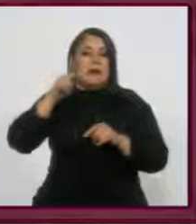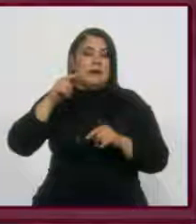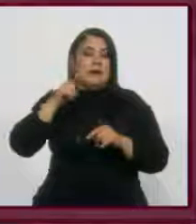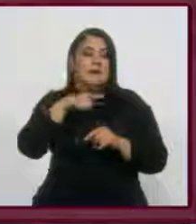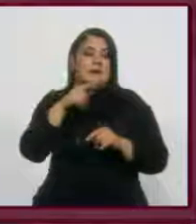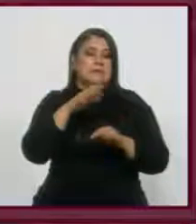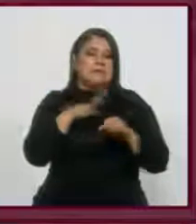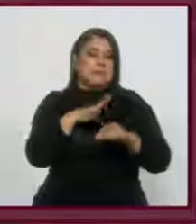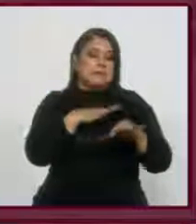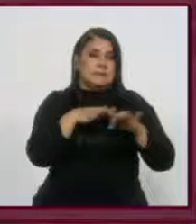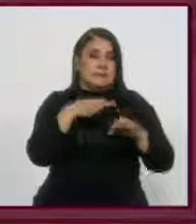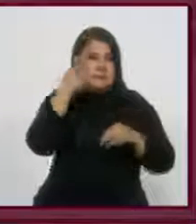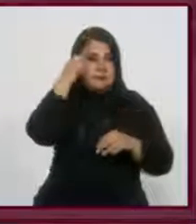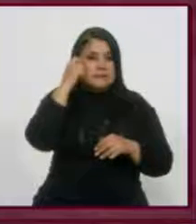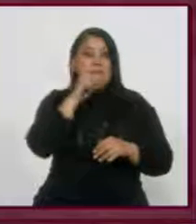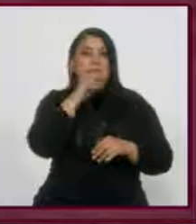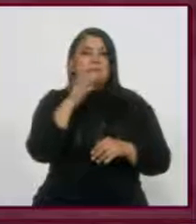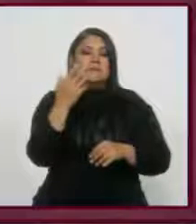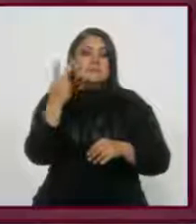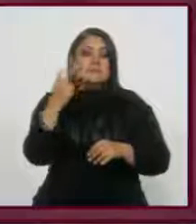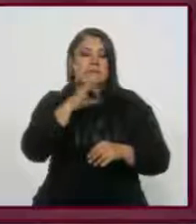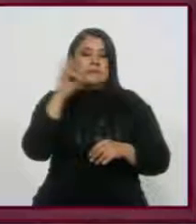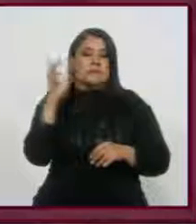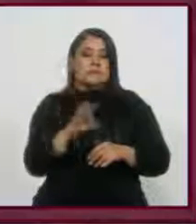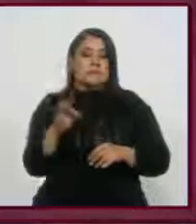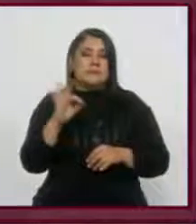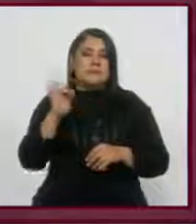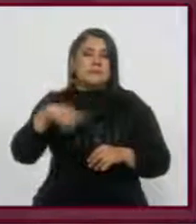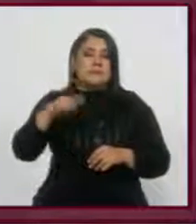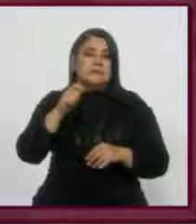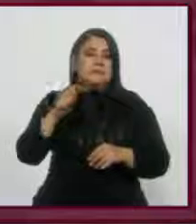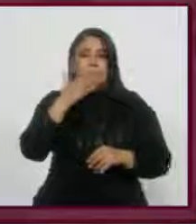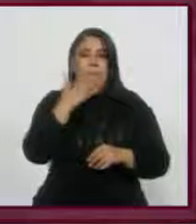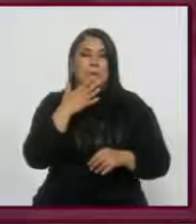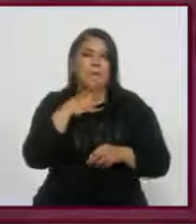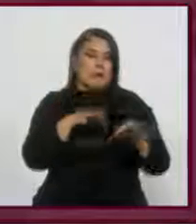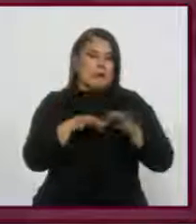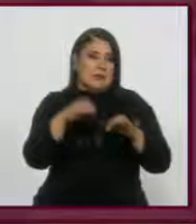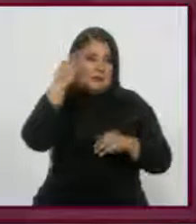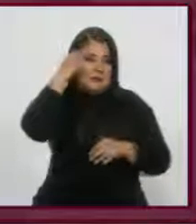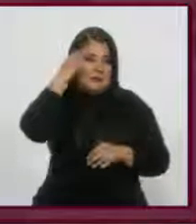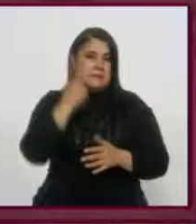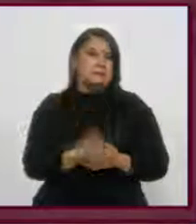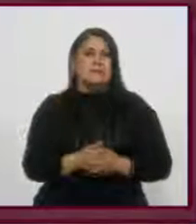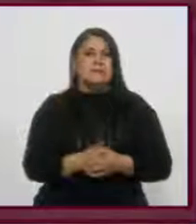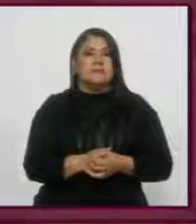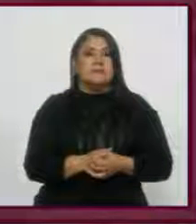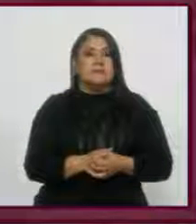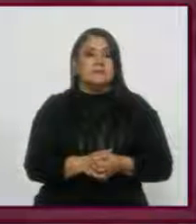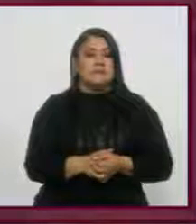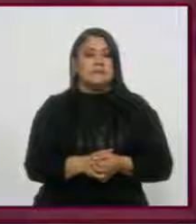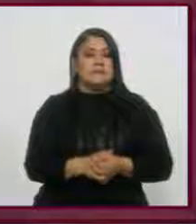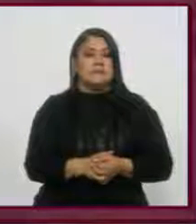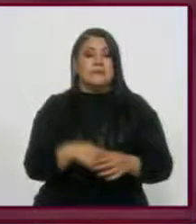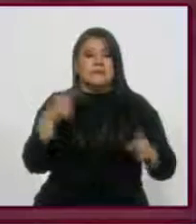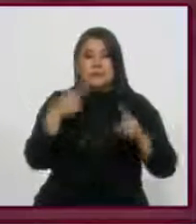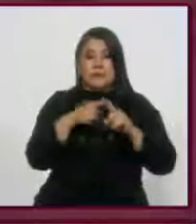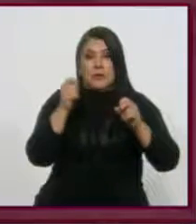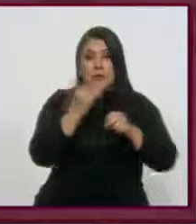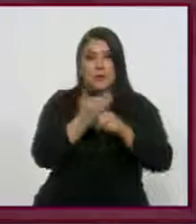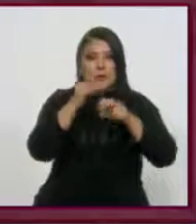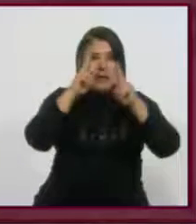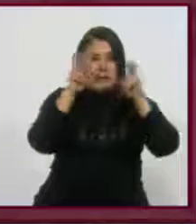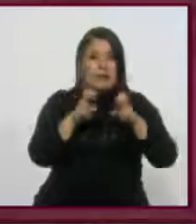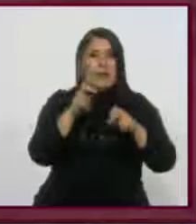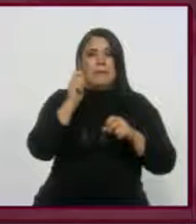trabajadores domésticos y 52% entre quienes no los tienen. No es un tema, al parecer, que esté